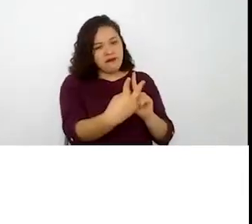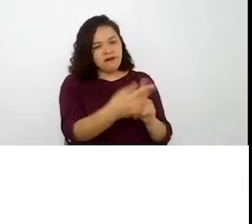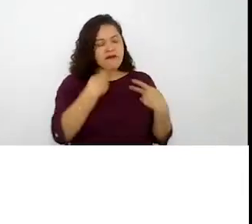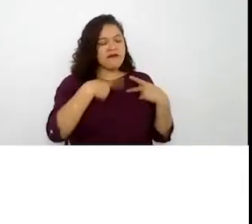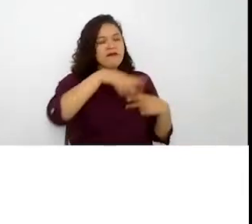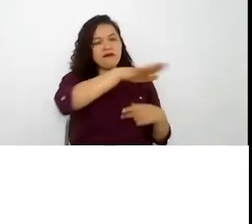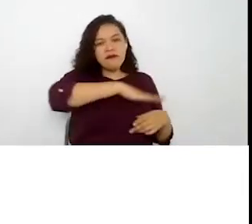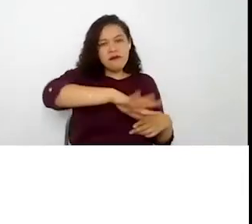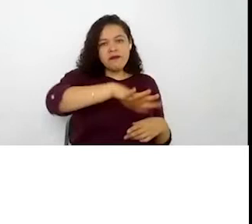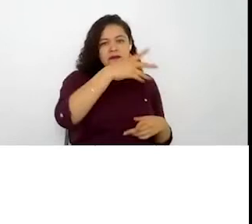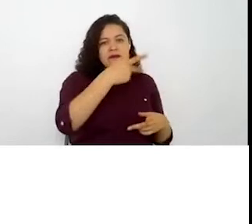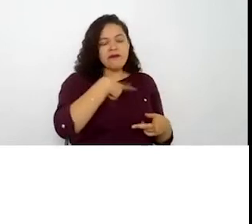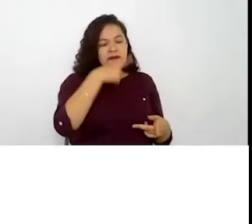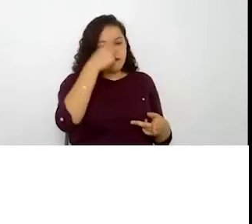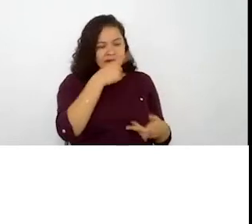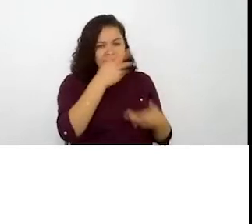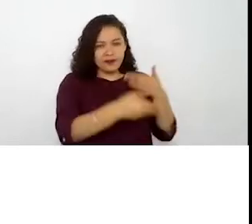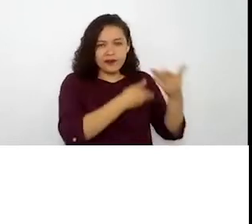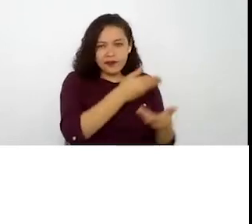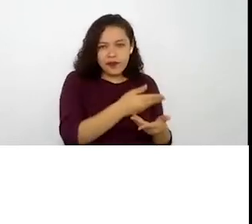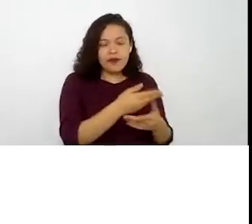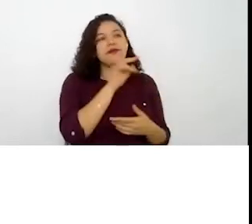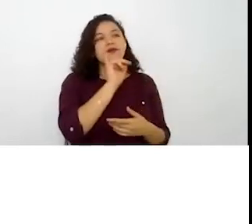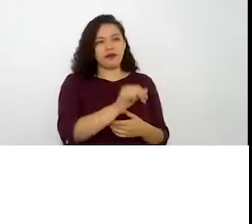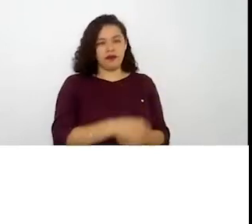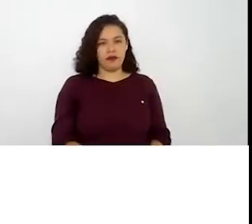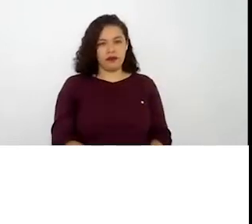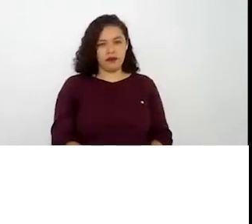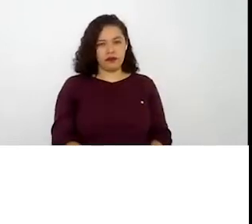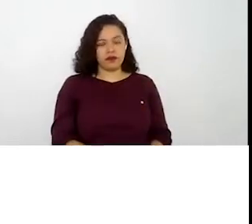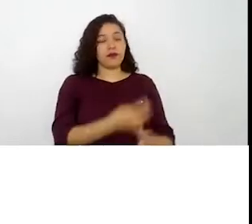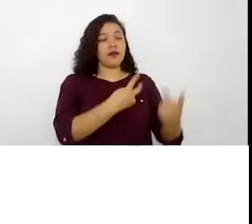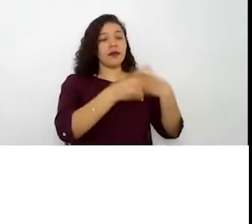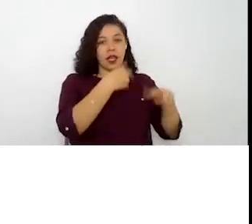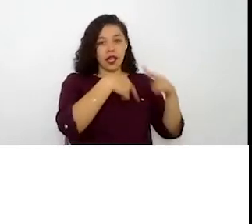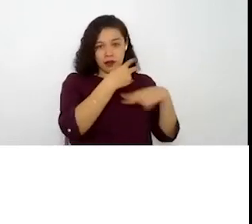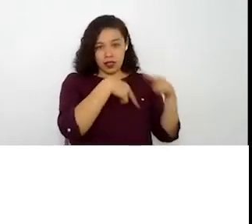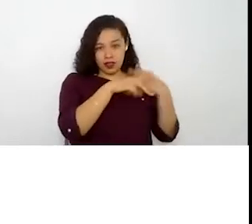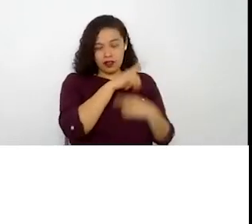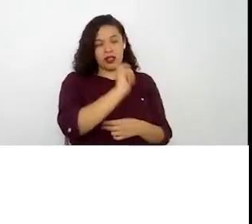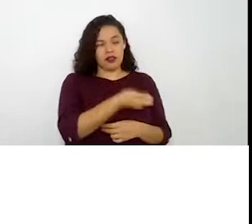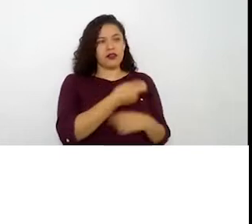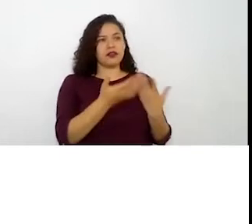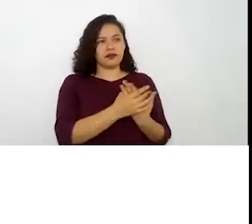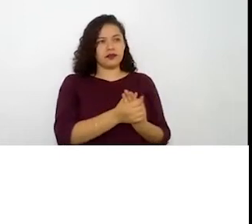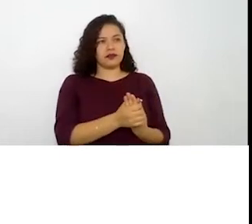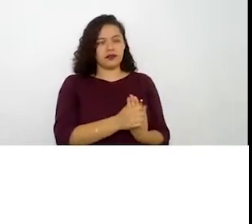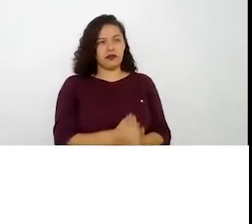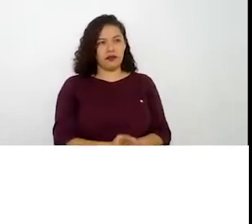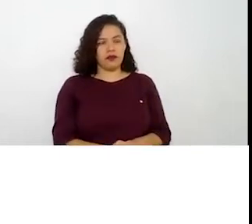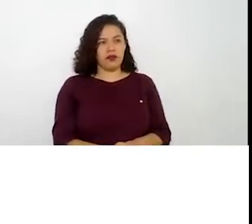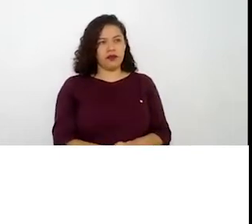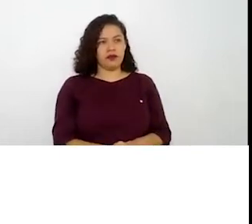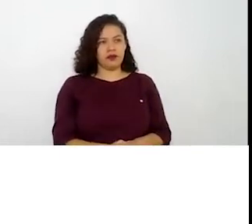con servicios Sí con en este caso es con servicios recurrentes Y esto qué implica Ah bueno pues lo que implica